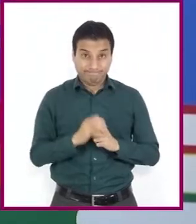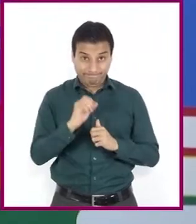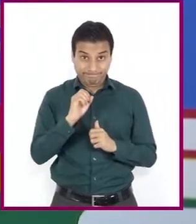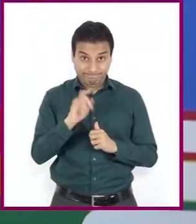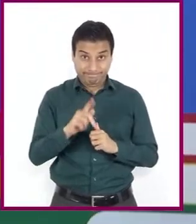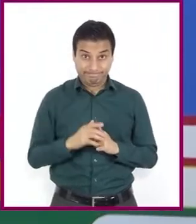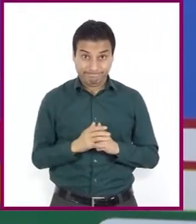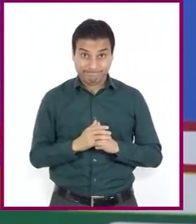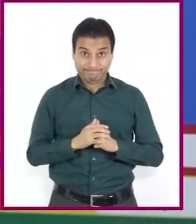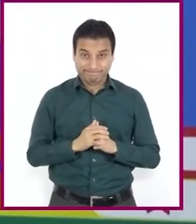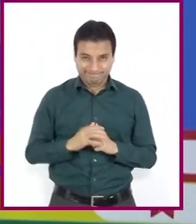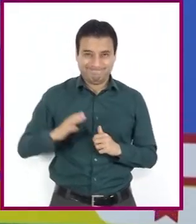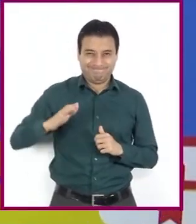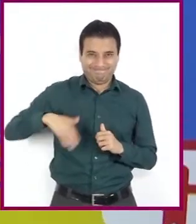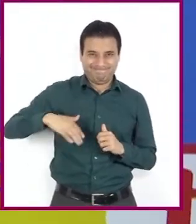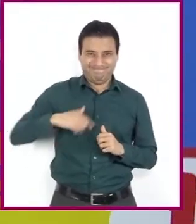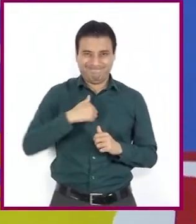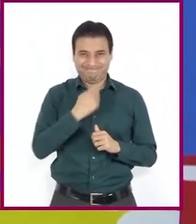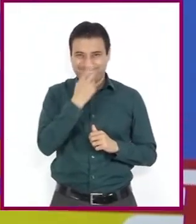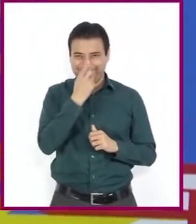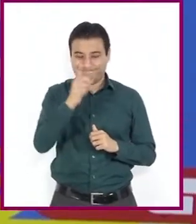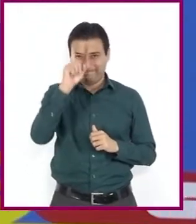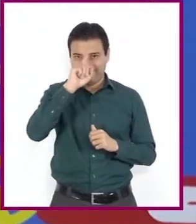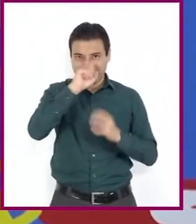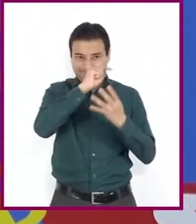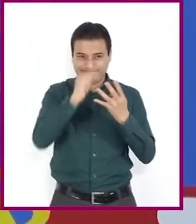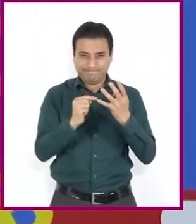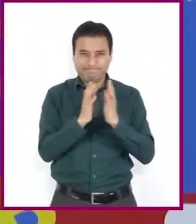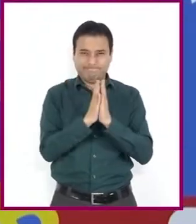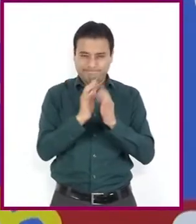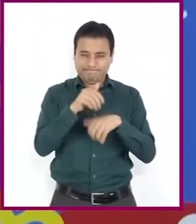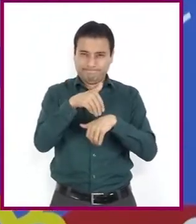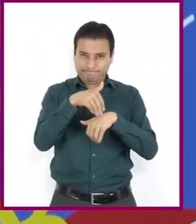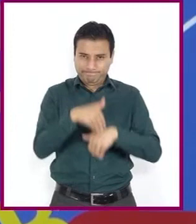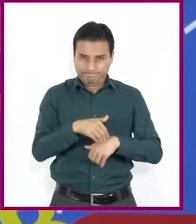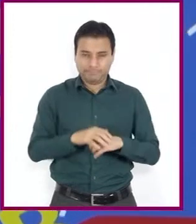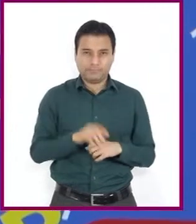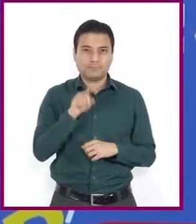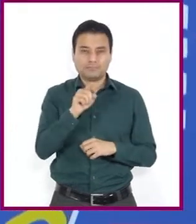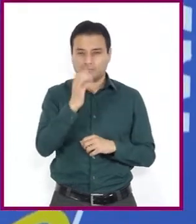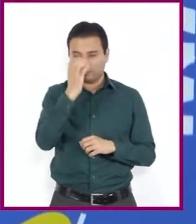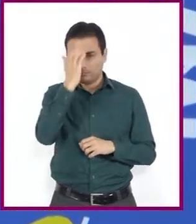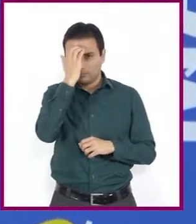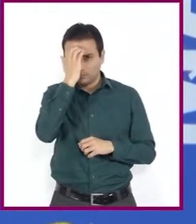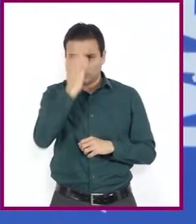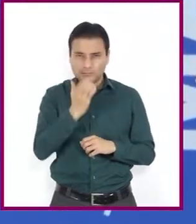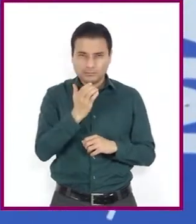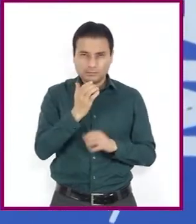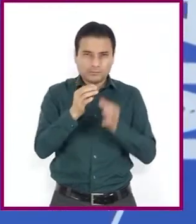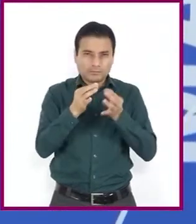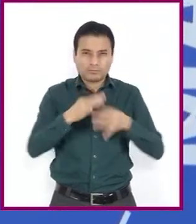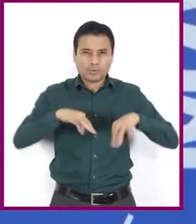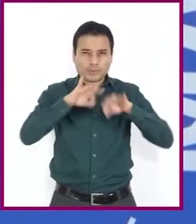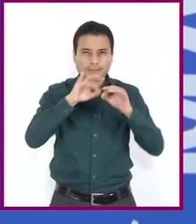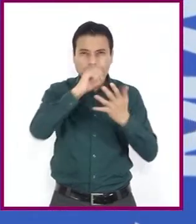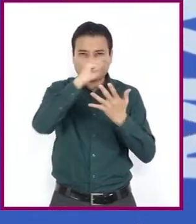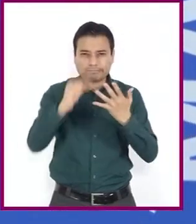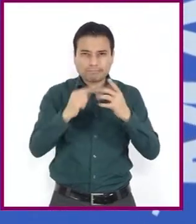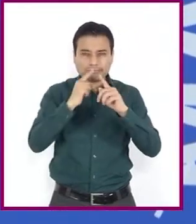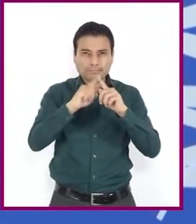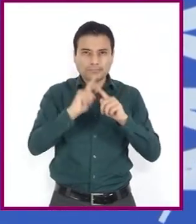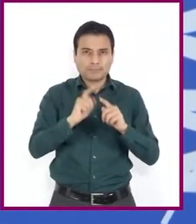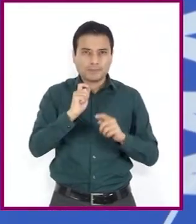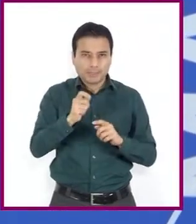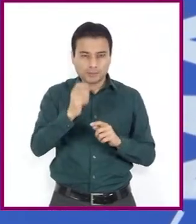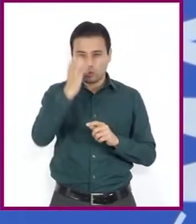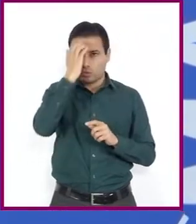las estrategias de comprensión lectora. Vayan identificando aspectos que consideren importantes y